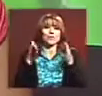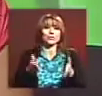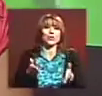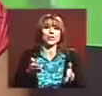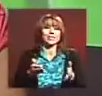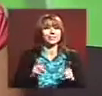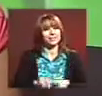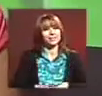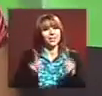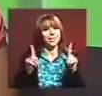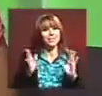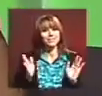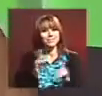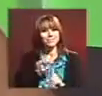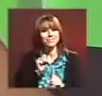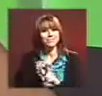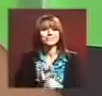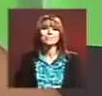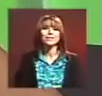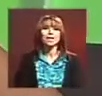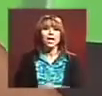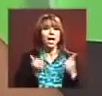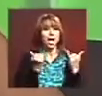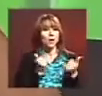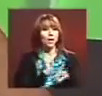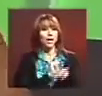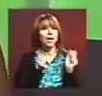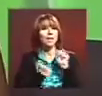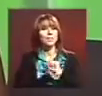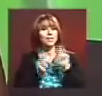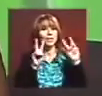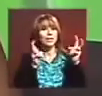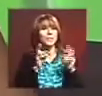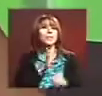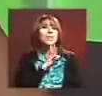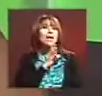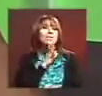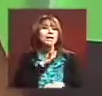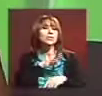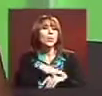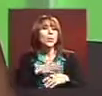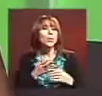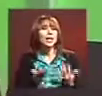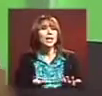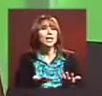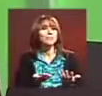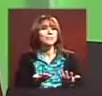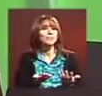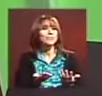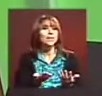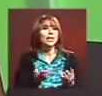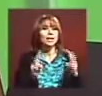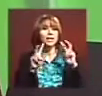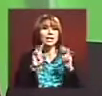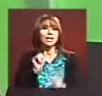suceder. Ahora pasando a otro tema, hablar más o menos sobre lo que es la